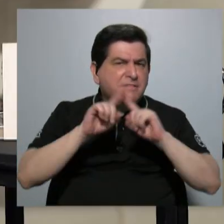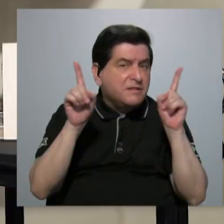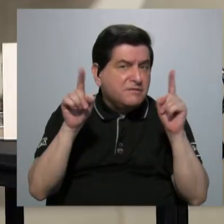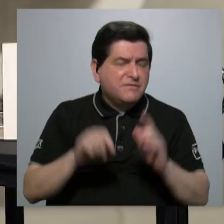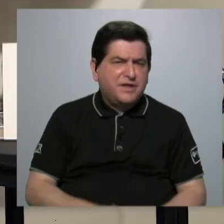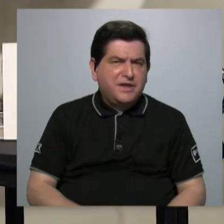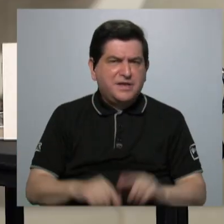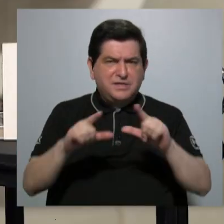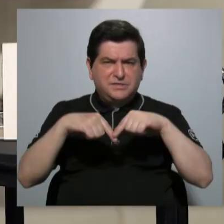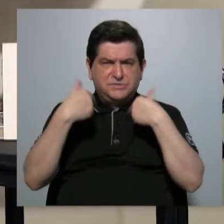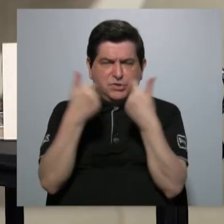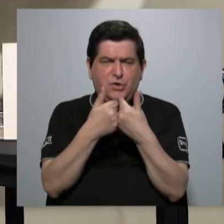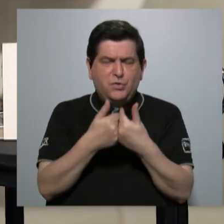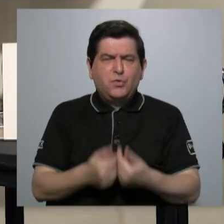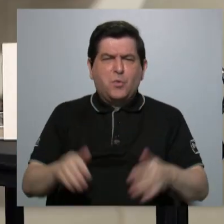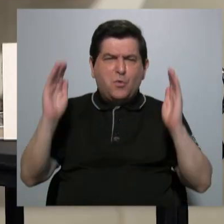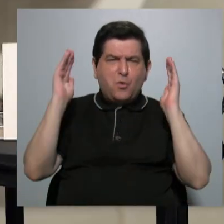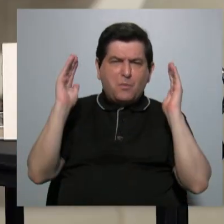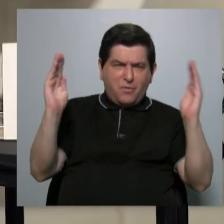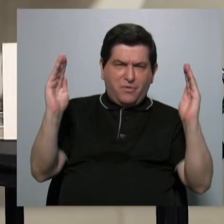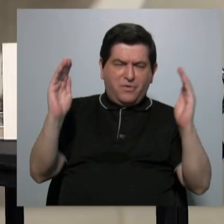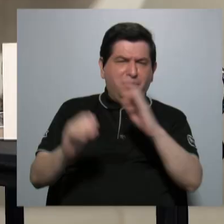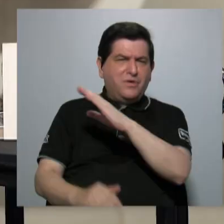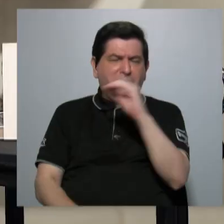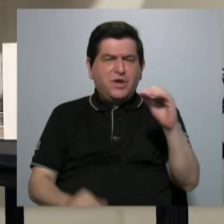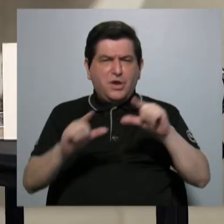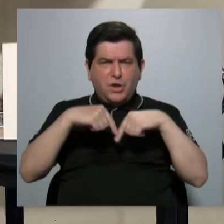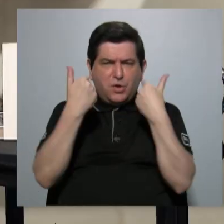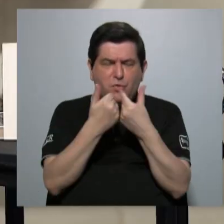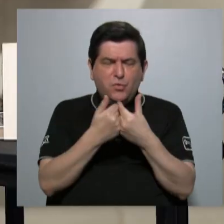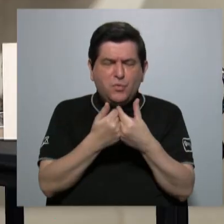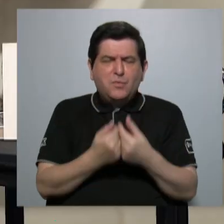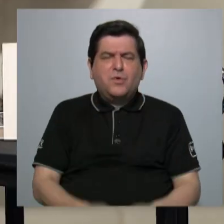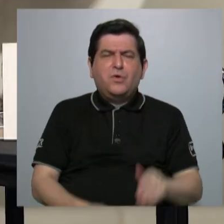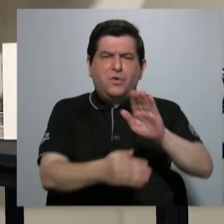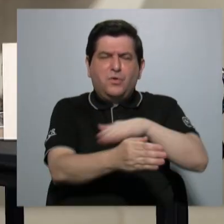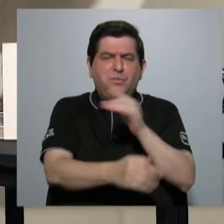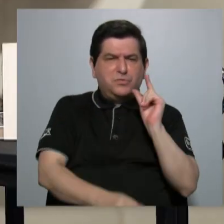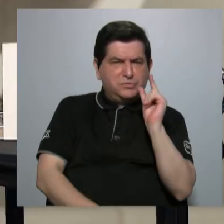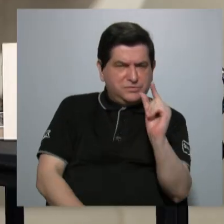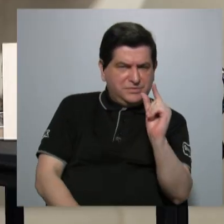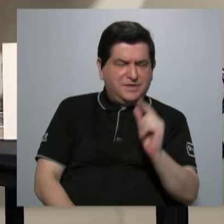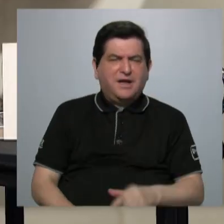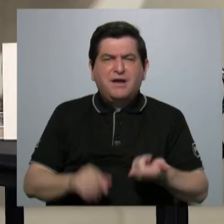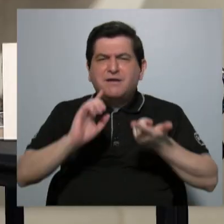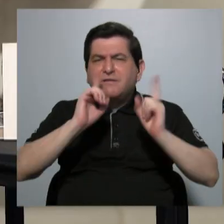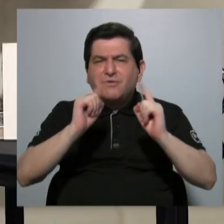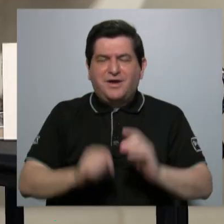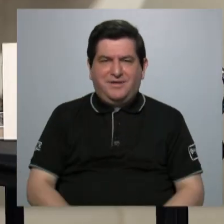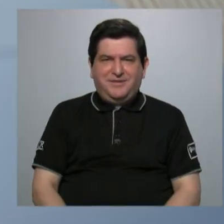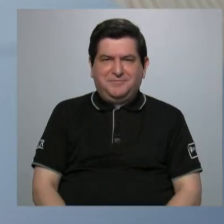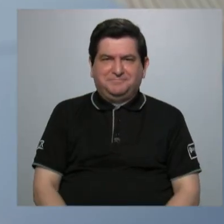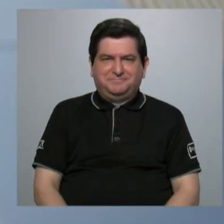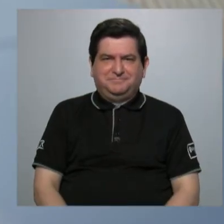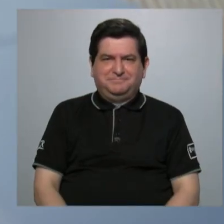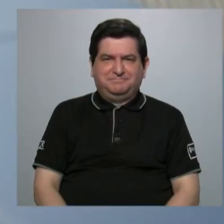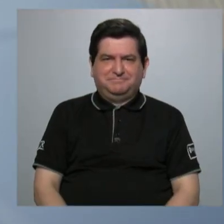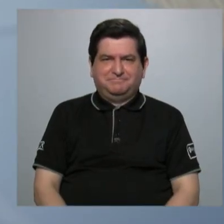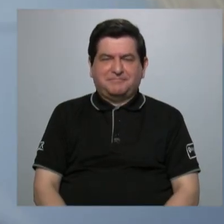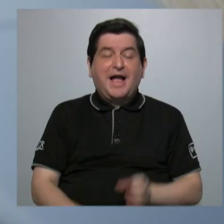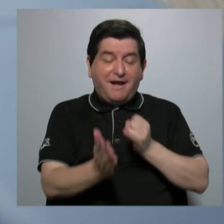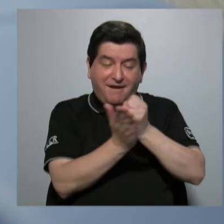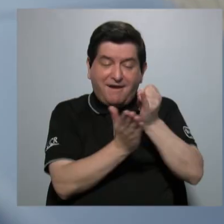entre una orquesta sinfónica y un grupo de música de cámara? Y ahí vamos un poquito con